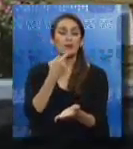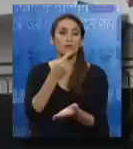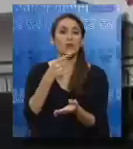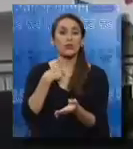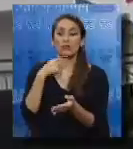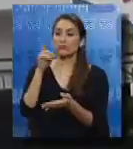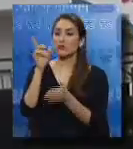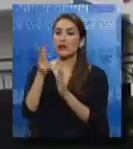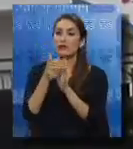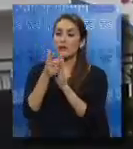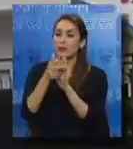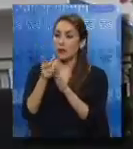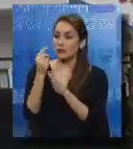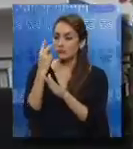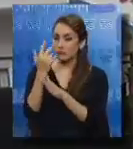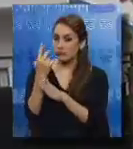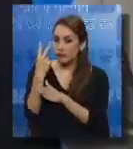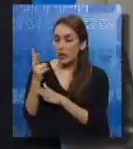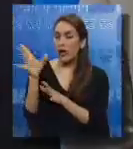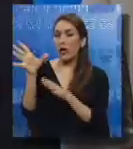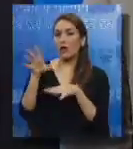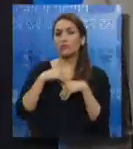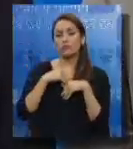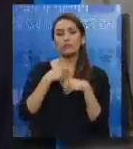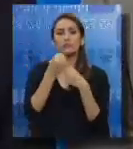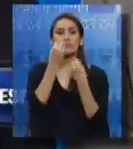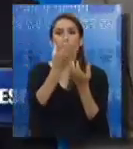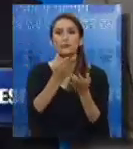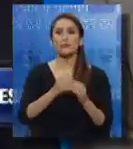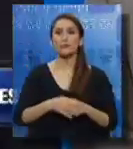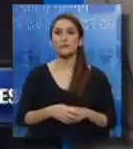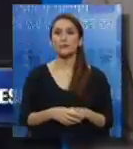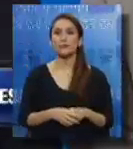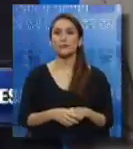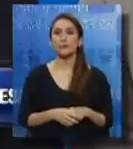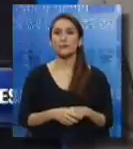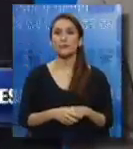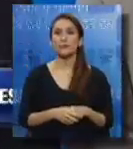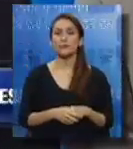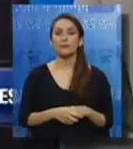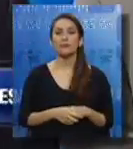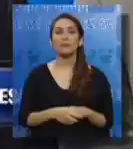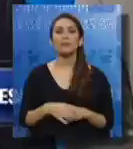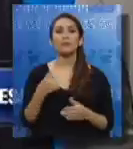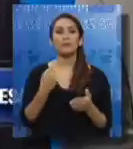las tomó de un video publicado en redes sociales. Una revista digital